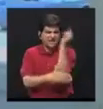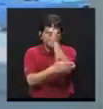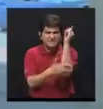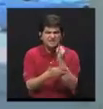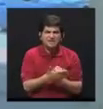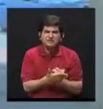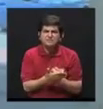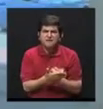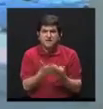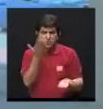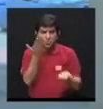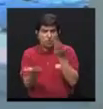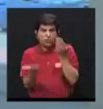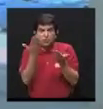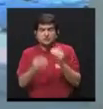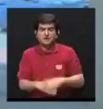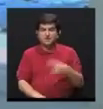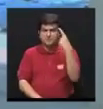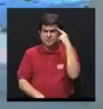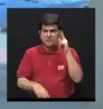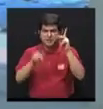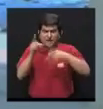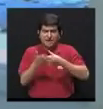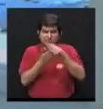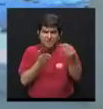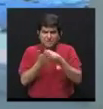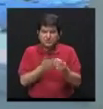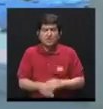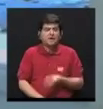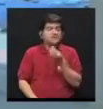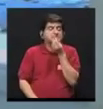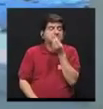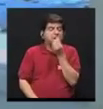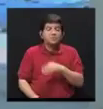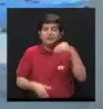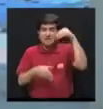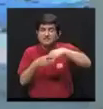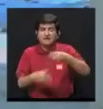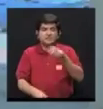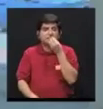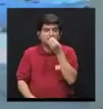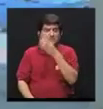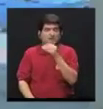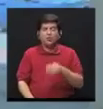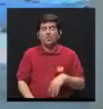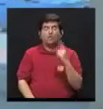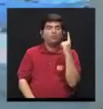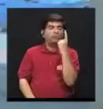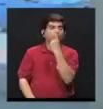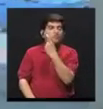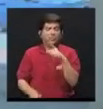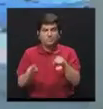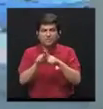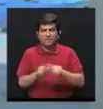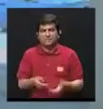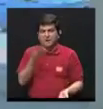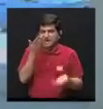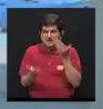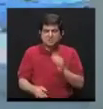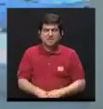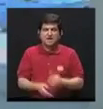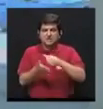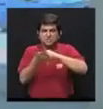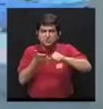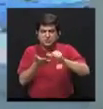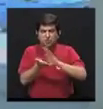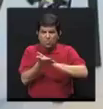por ejemplo, para que los consumamos. Los saborizantes, claro, vienen en la comida, o las fragancias en los perfumes, en la crema que nos